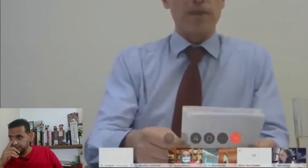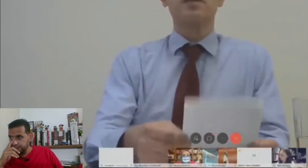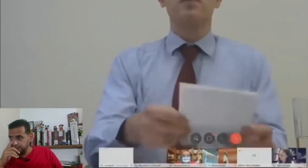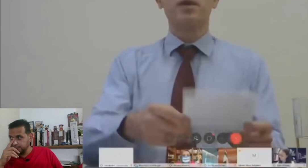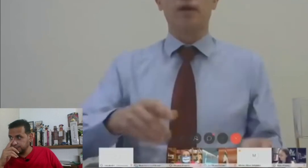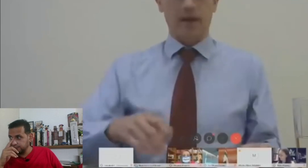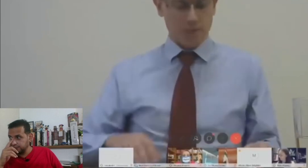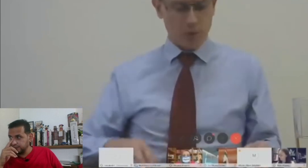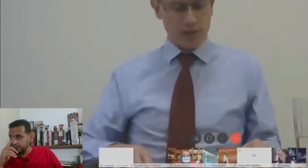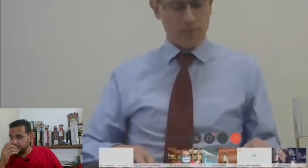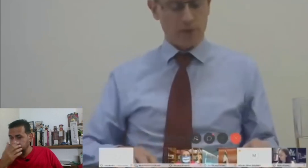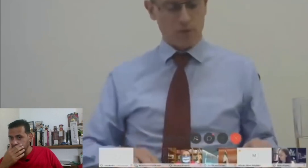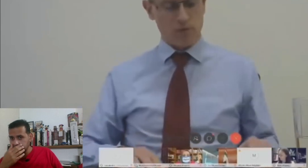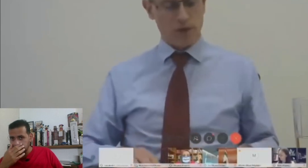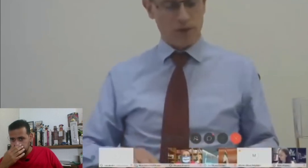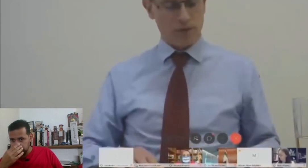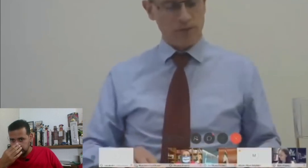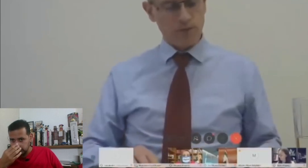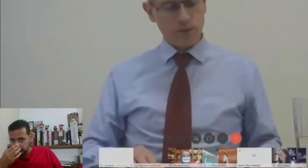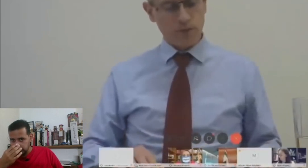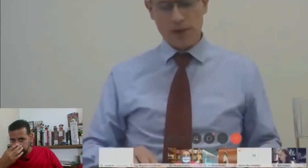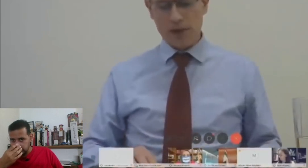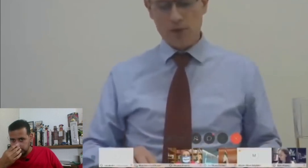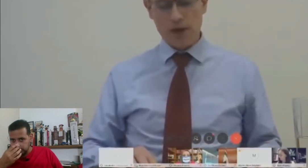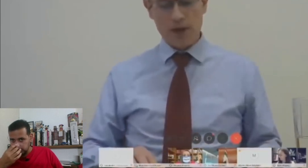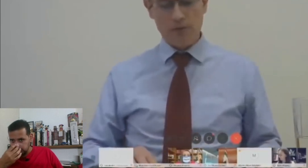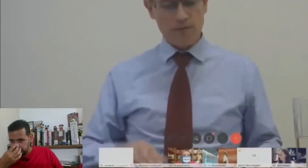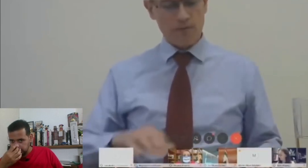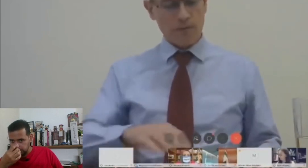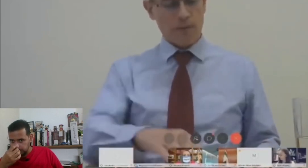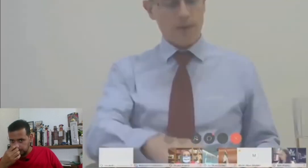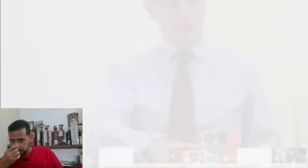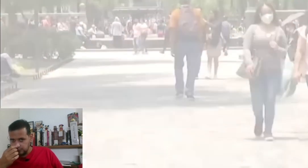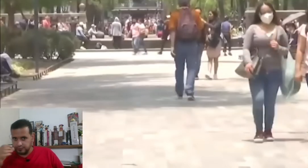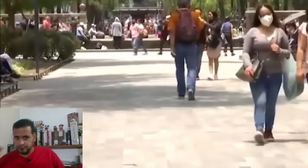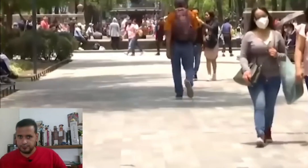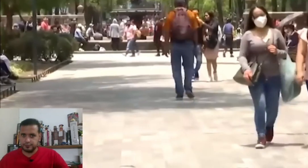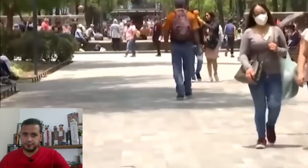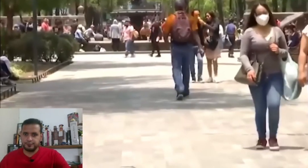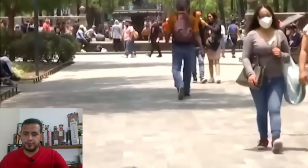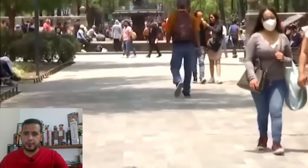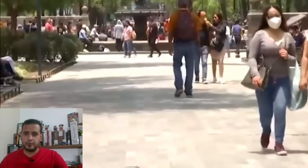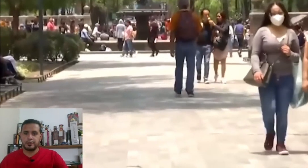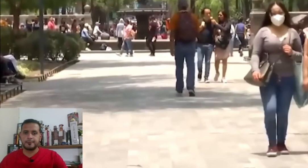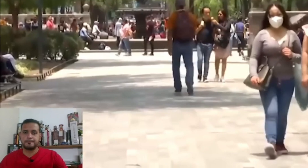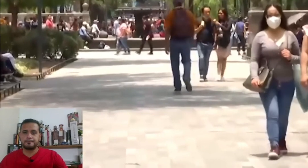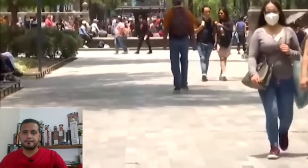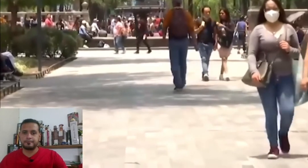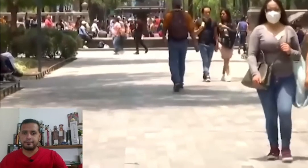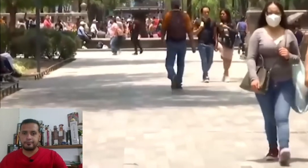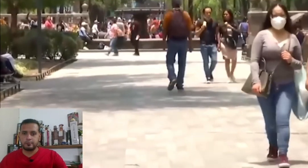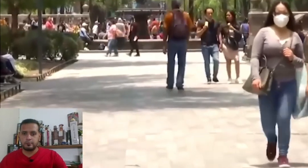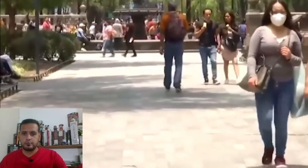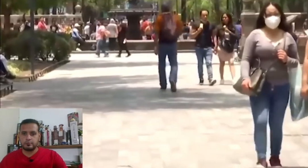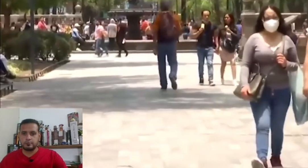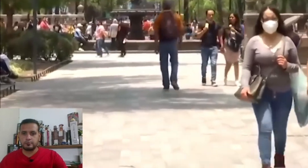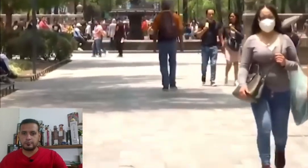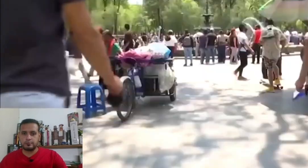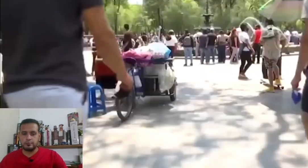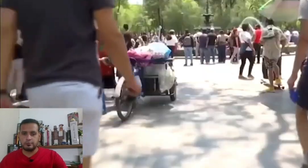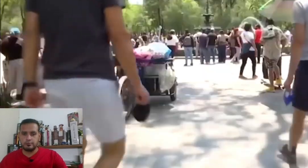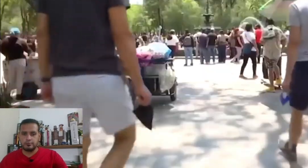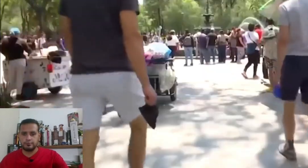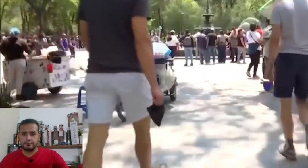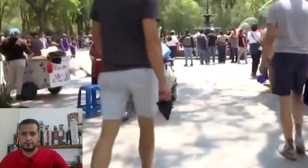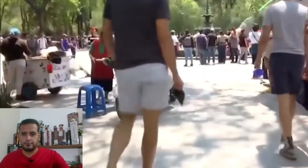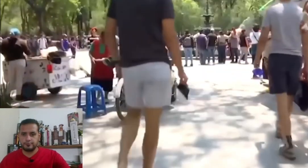indebido ejercicio de su función pública al hacer frente a la pandemia ocasionada por el virus. Esto, señalaron, tuvo como resultado la muerte